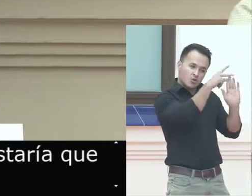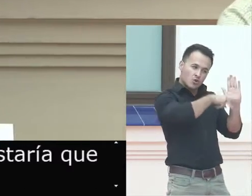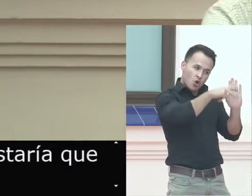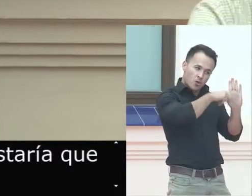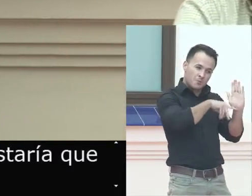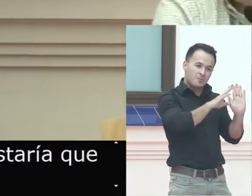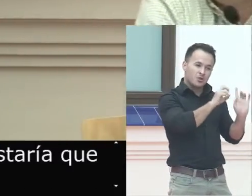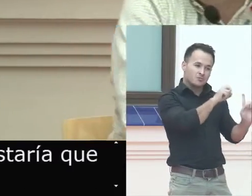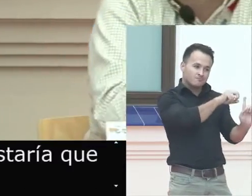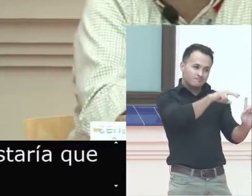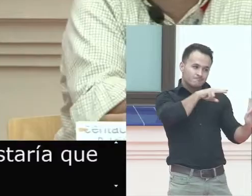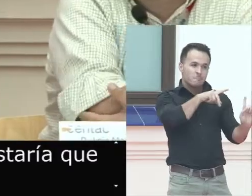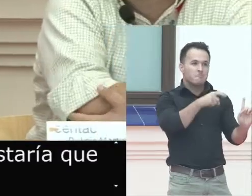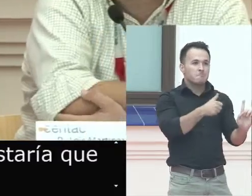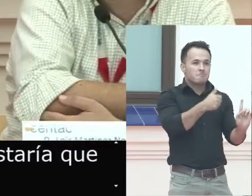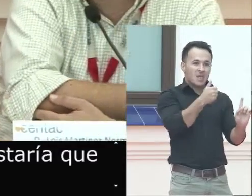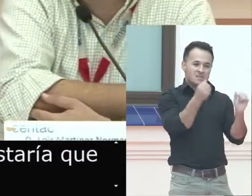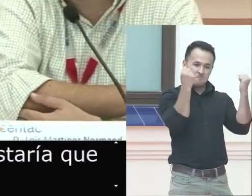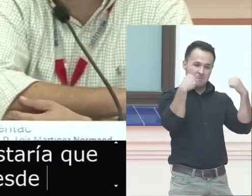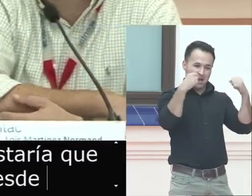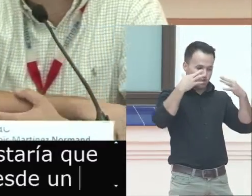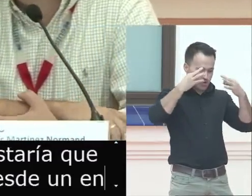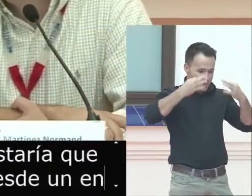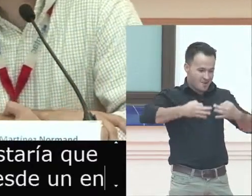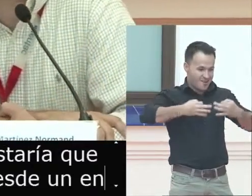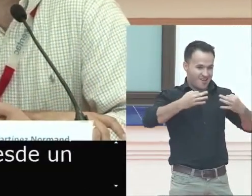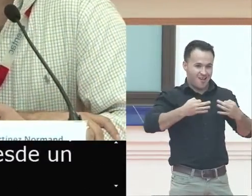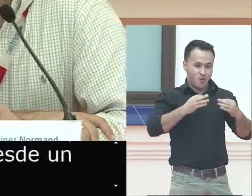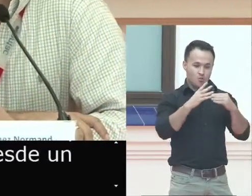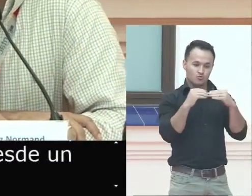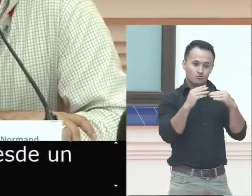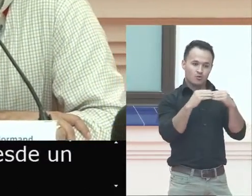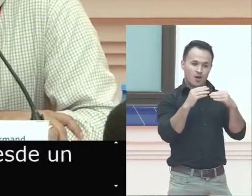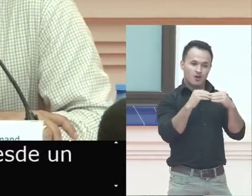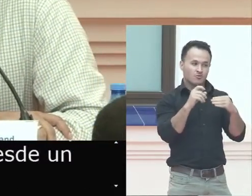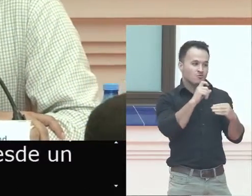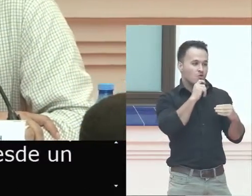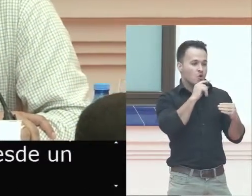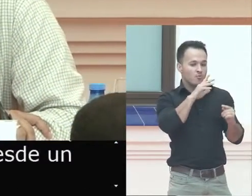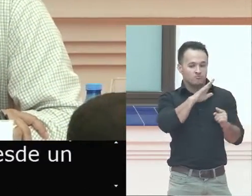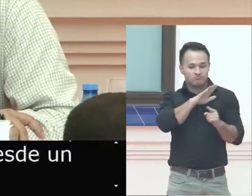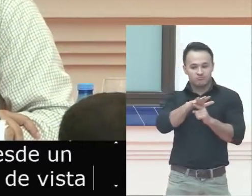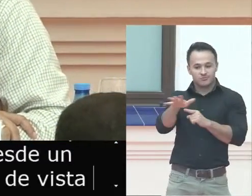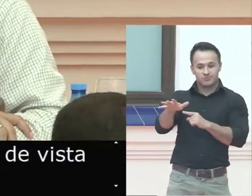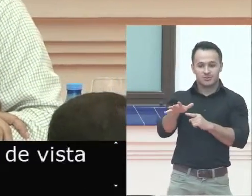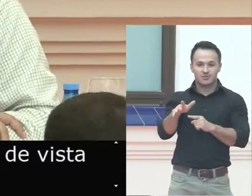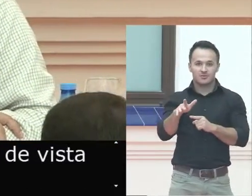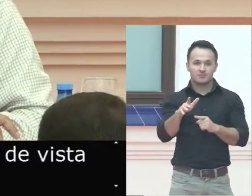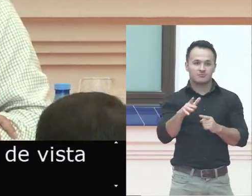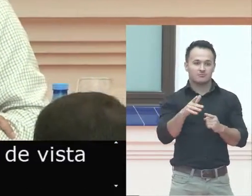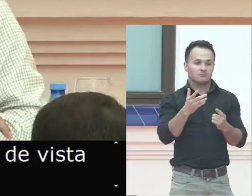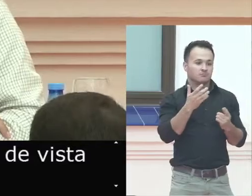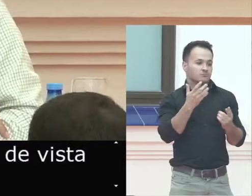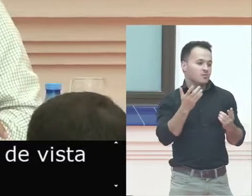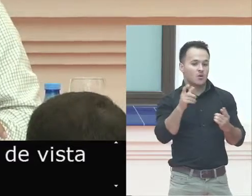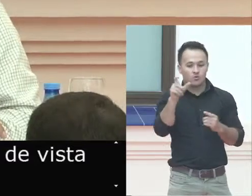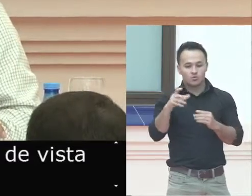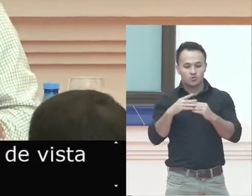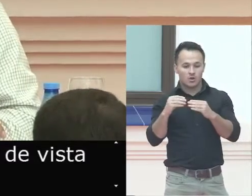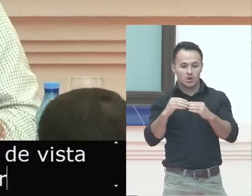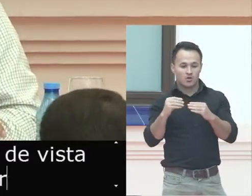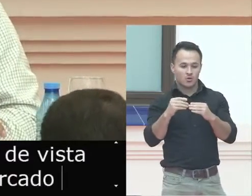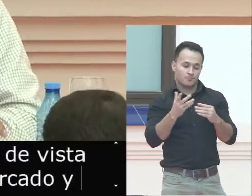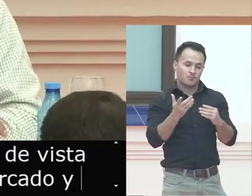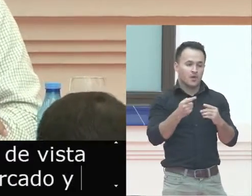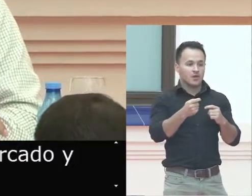más práctico, más desde el punto de vista del usuario, del enfoque de hacia qué mercado y cuál